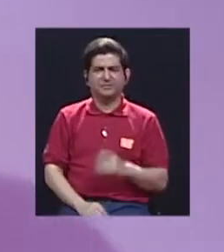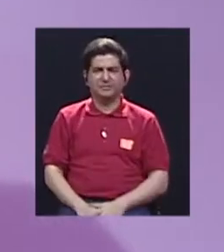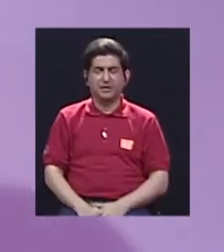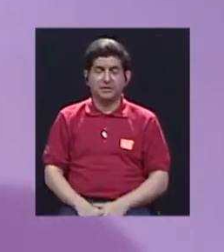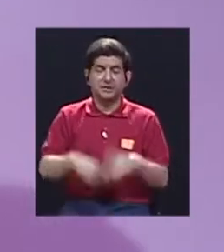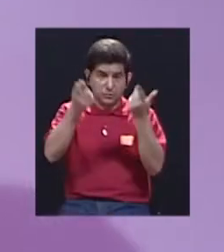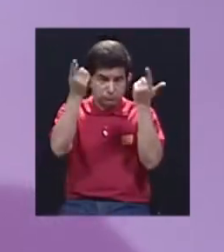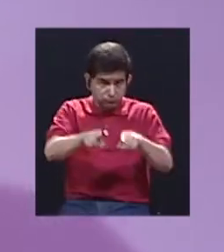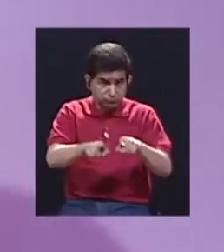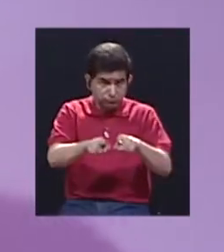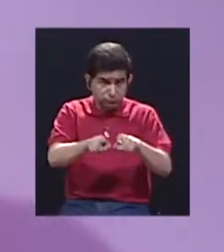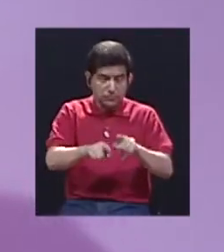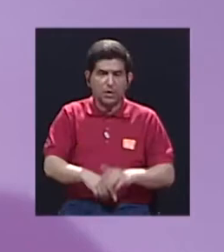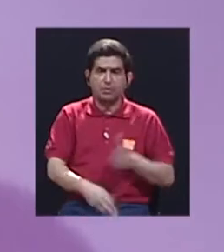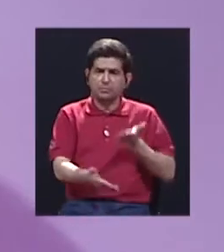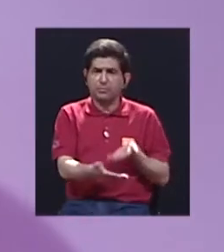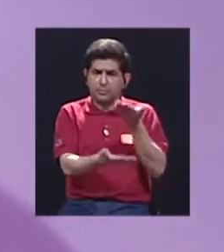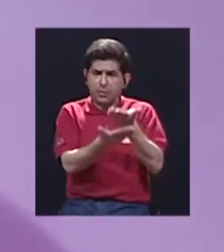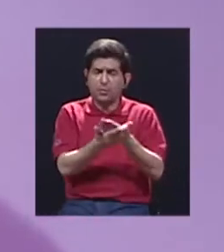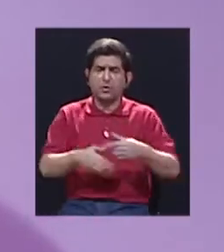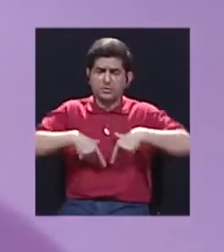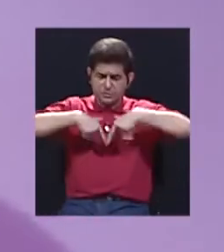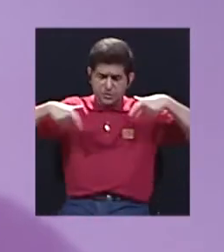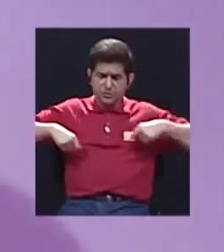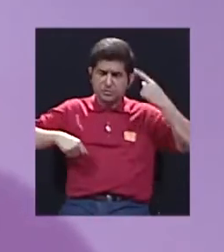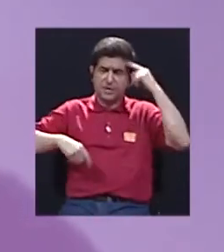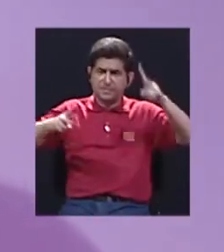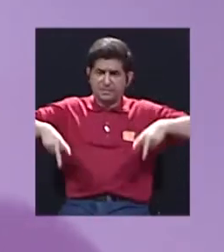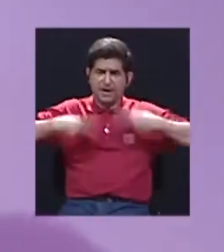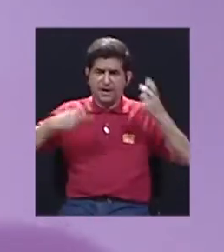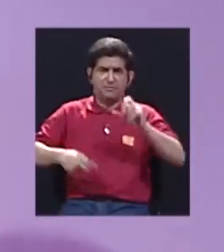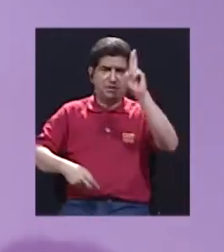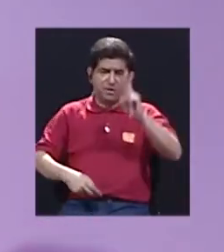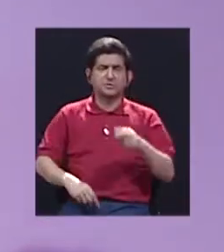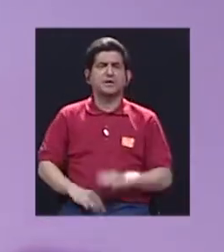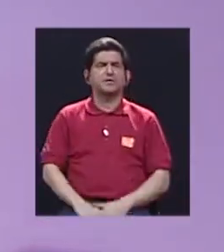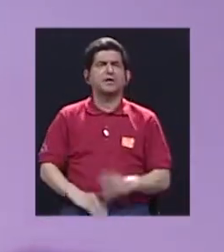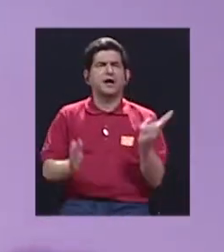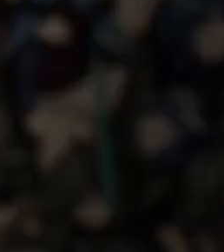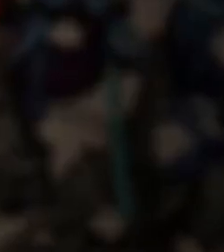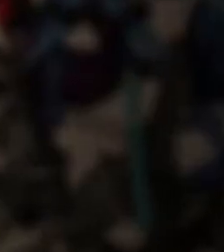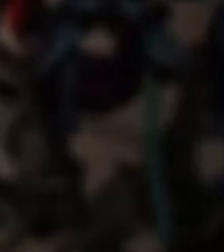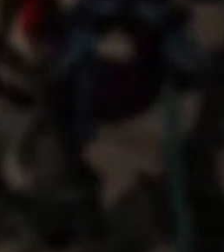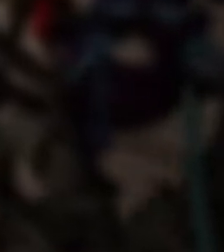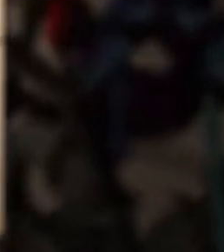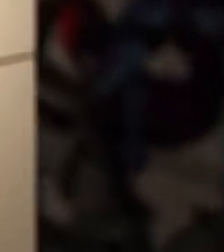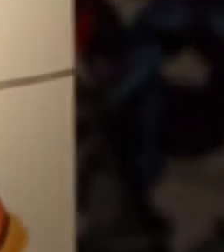se dio la propuesta de un sostén para la vida en Costa Rica